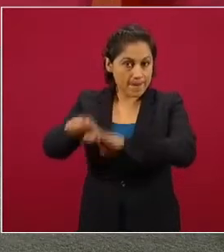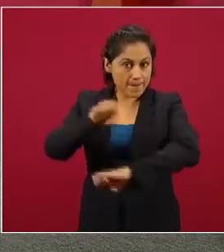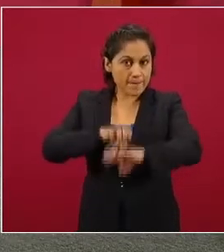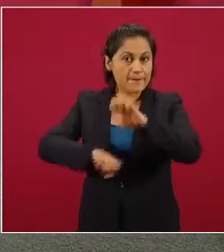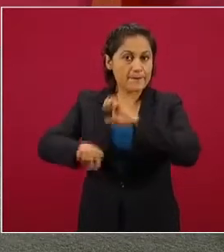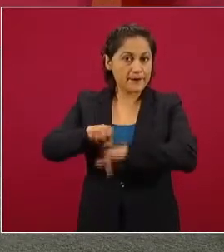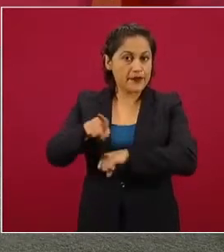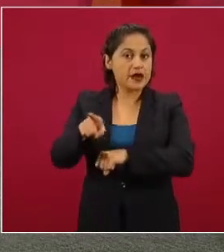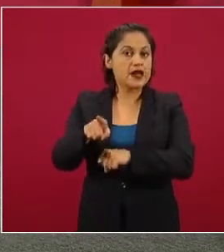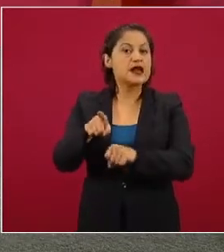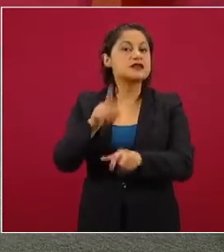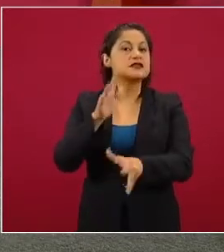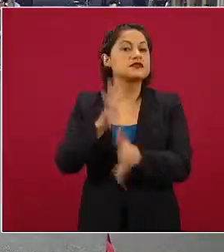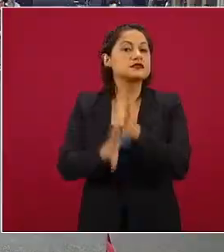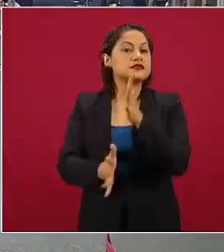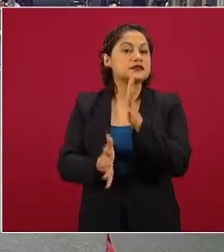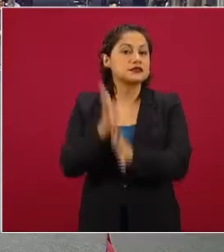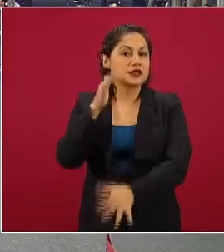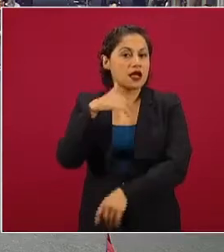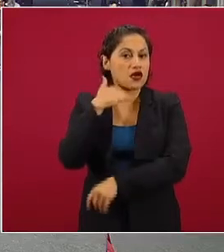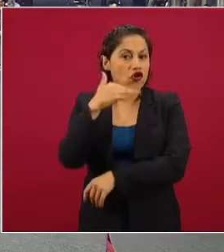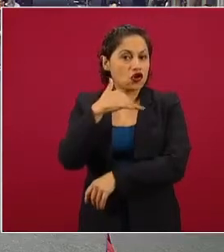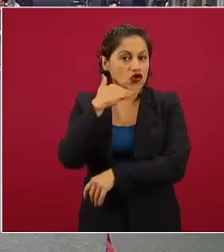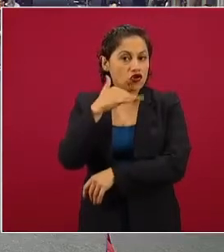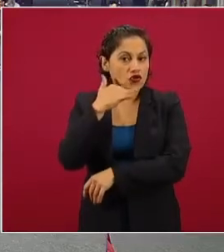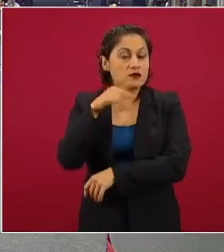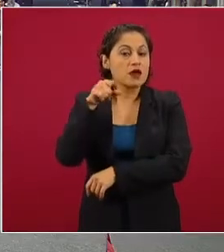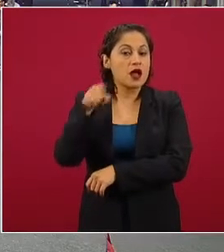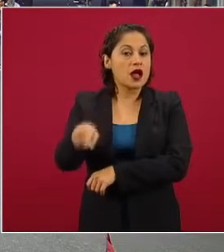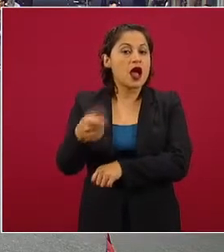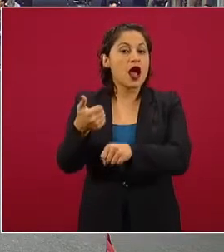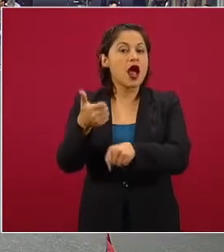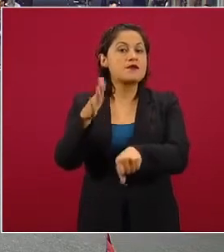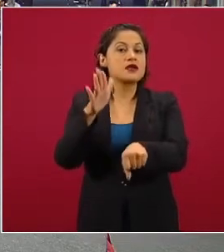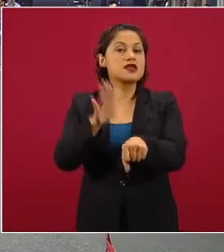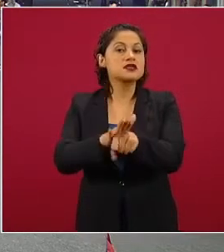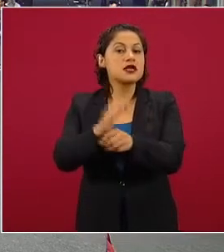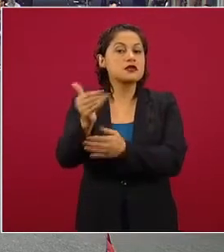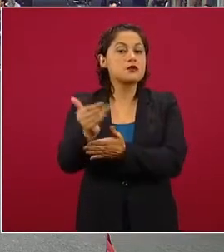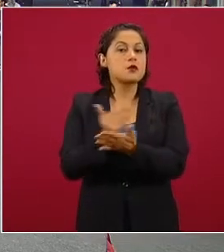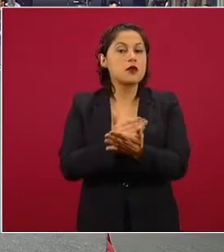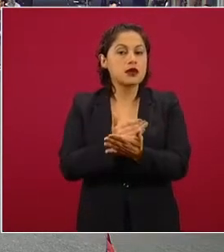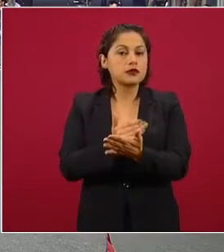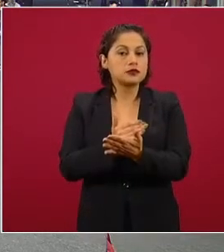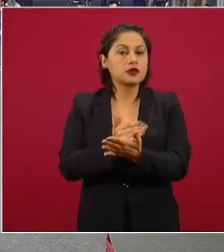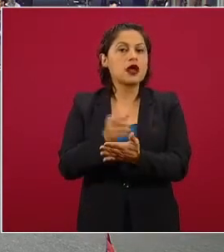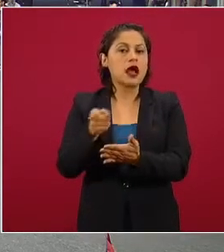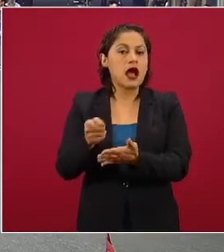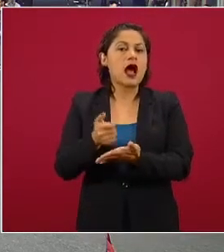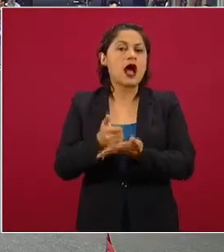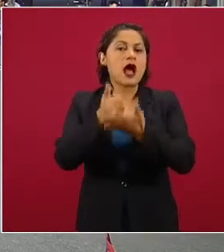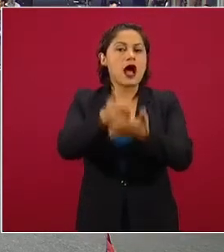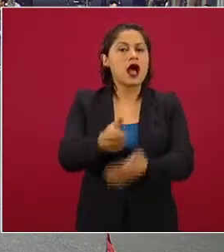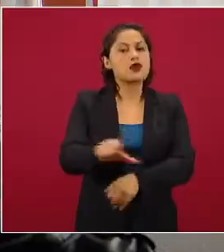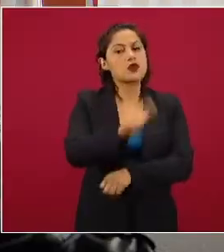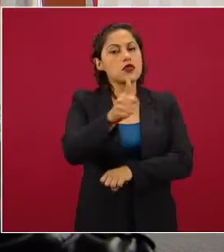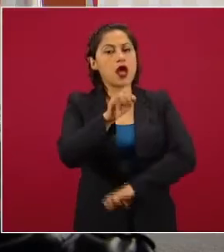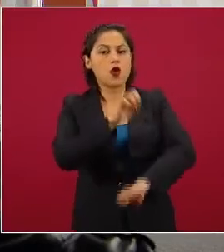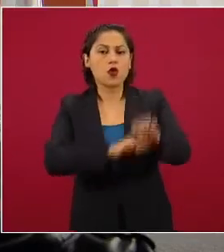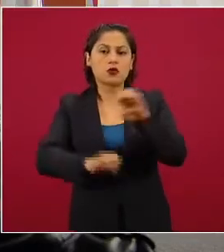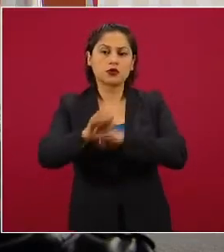no se dedicaran a hacer trámites administrativos y podían tener un contrato